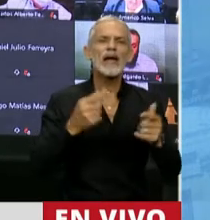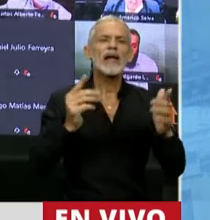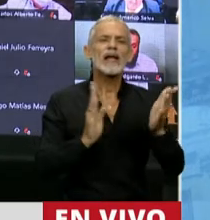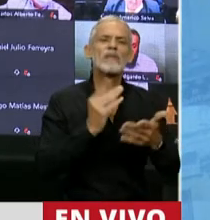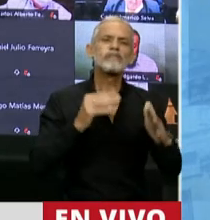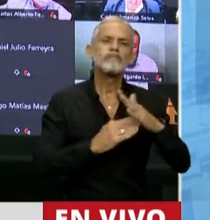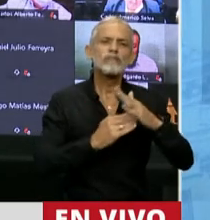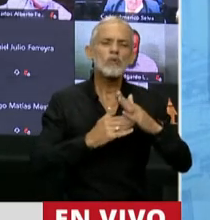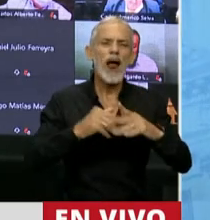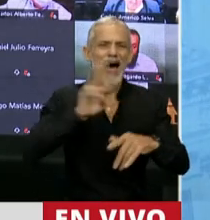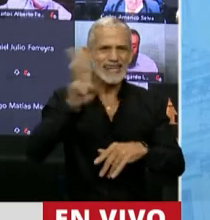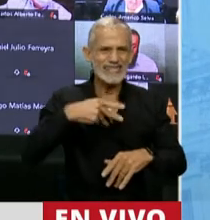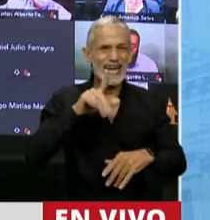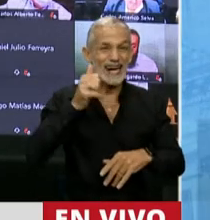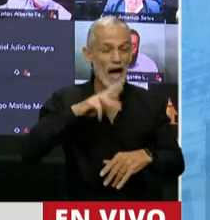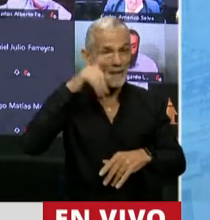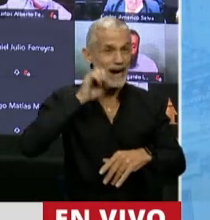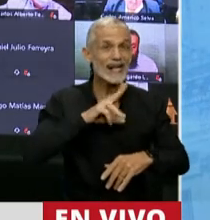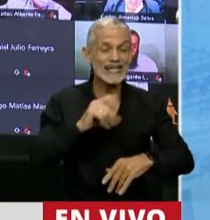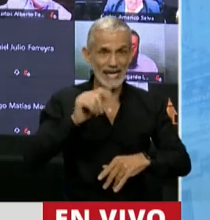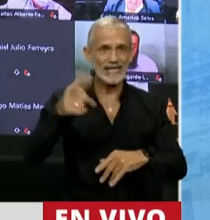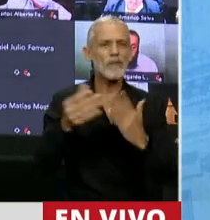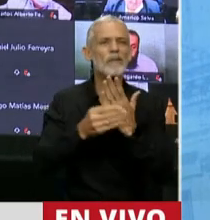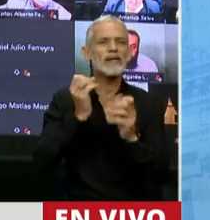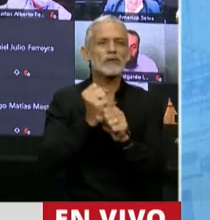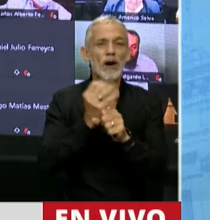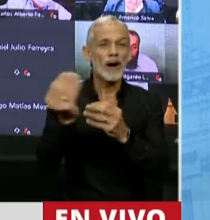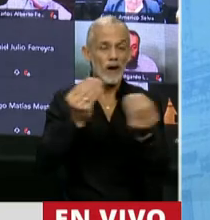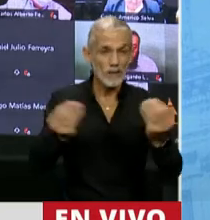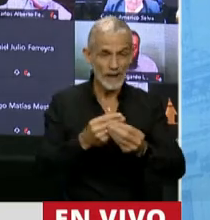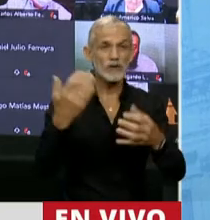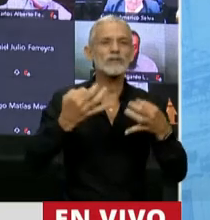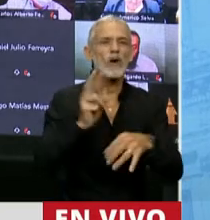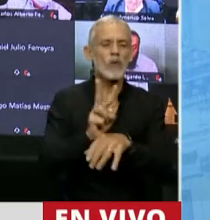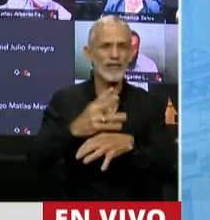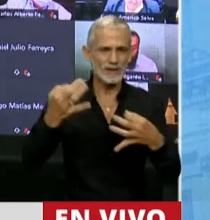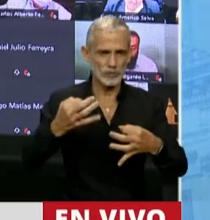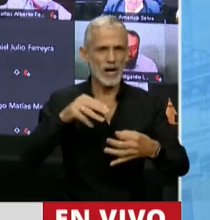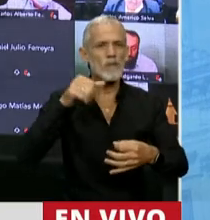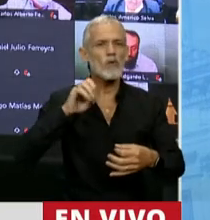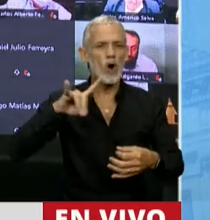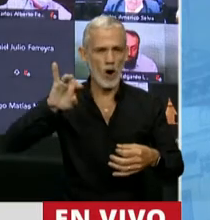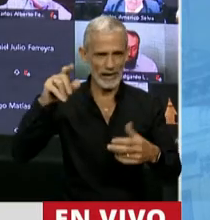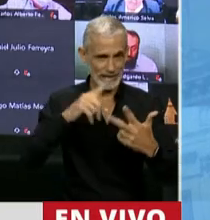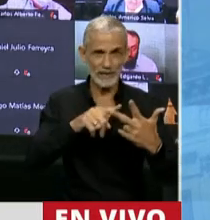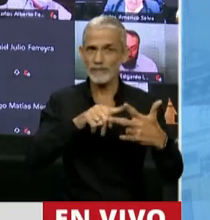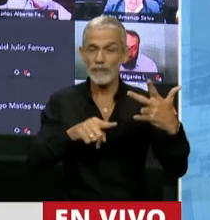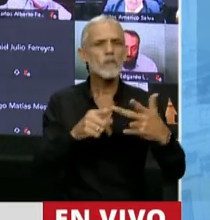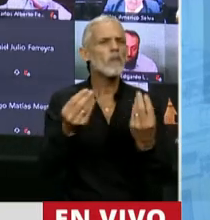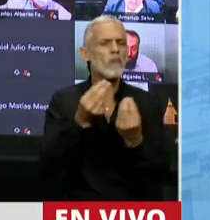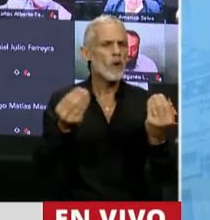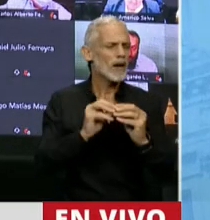ANSES, Fernanda Raberta, y contra el ministro de Trabajo, Empleo y Seguridad Social de la Nación, Claudio Moroni. ¿Cuál es el